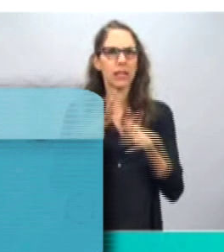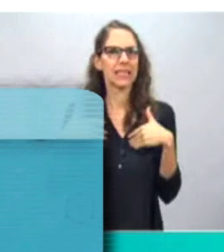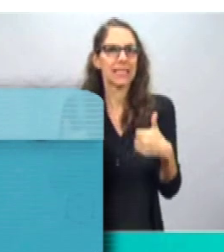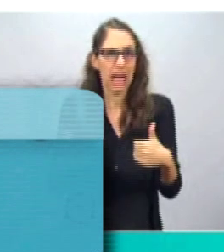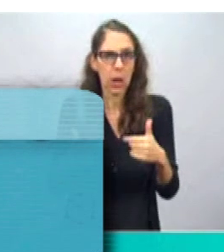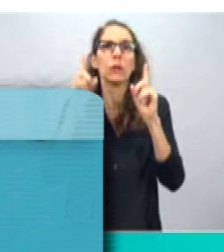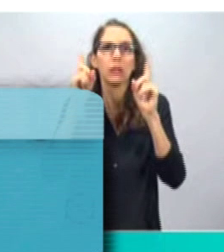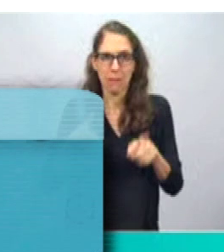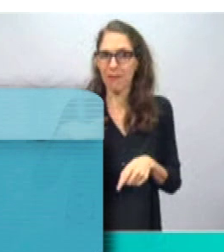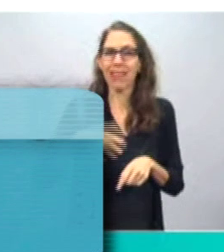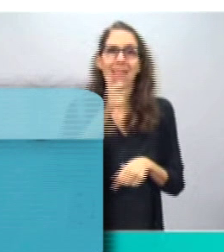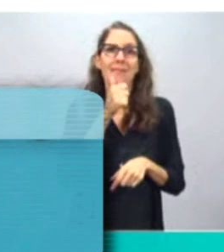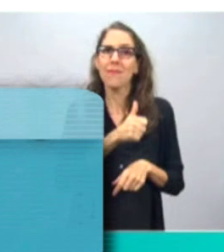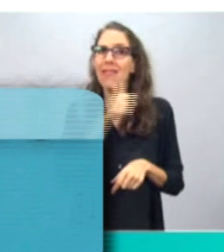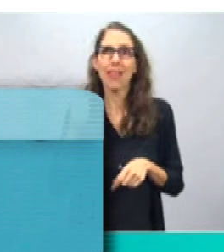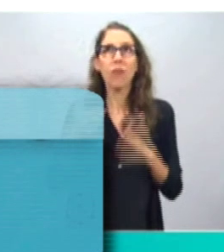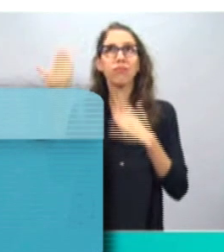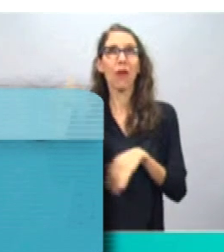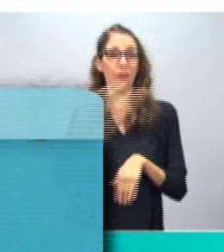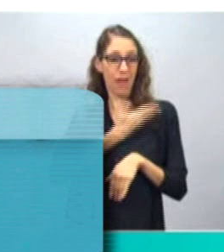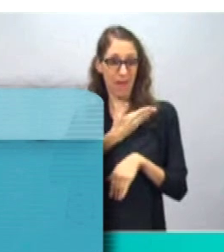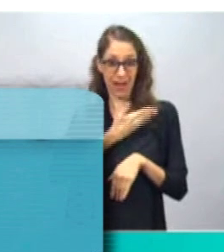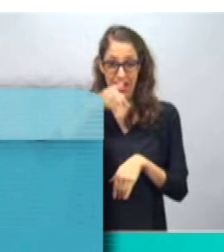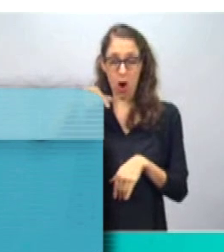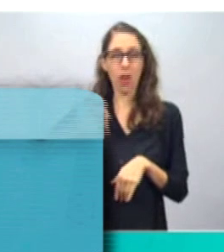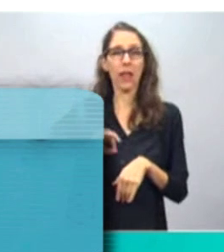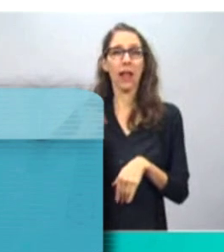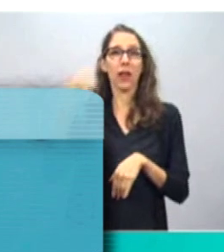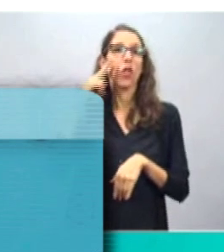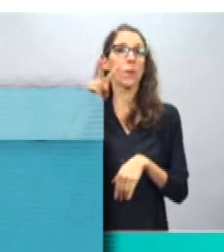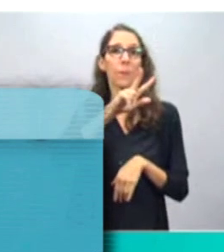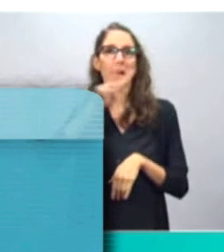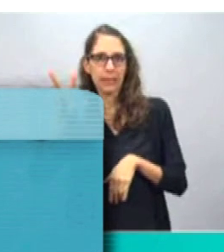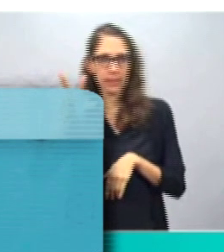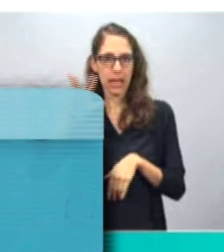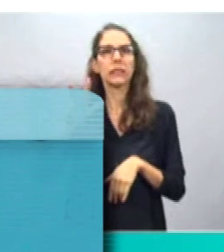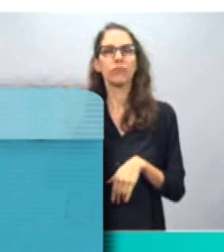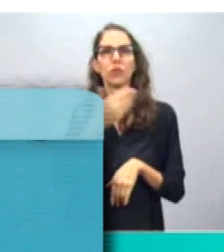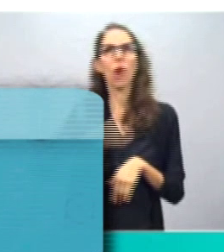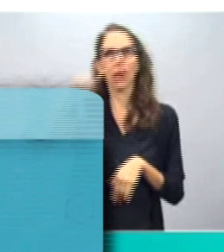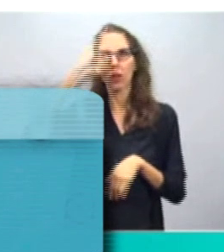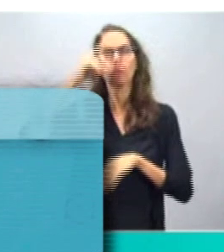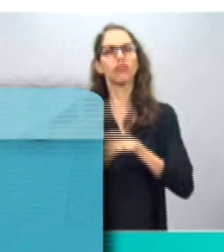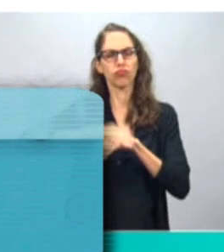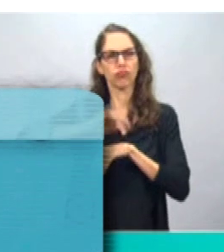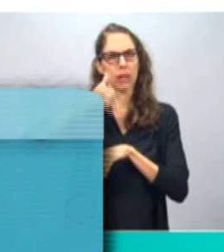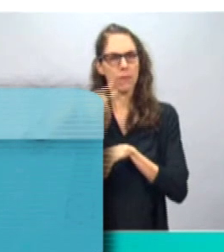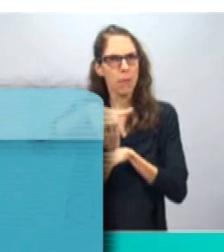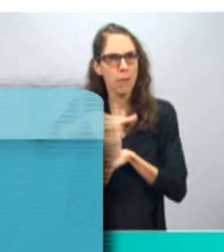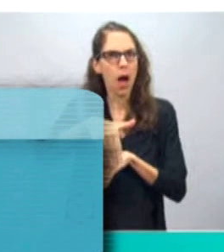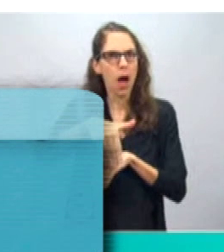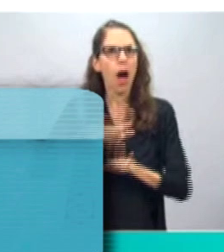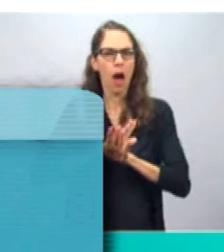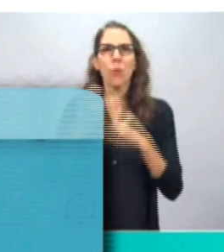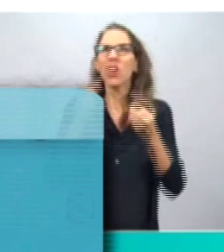un faltante de medicamentos desde febrero de 2023, que era un compromiso del Gobierno Nacional en materia